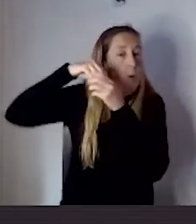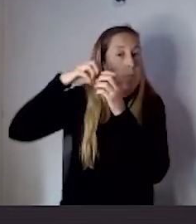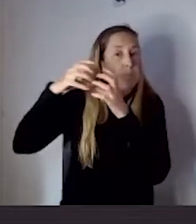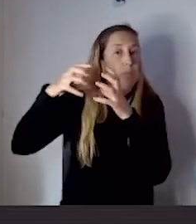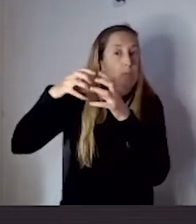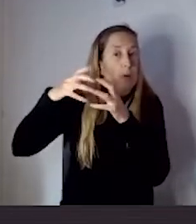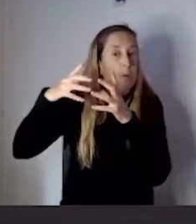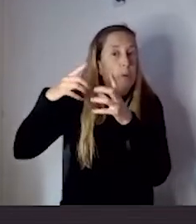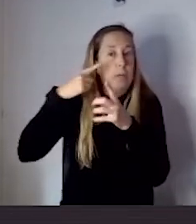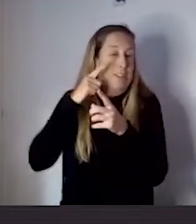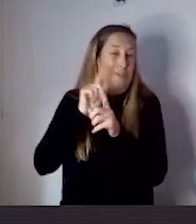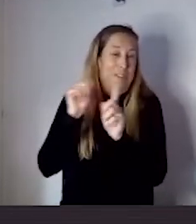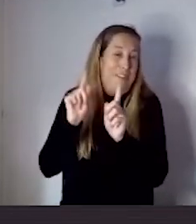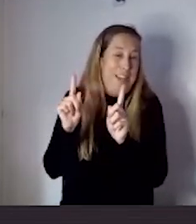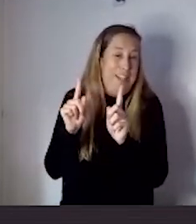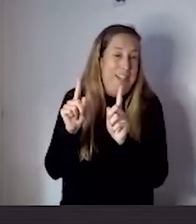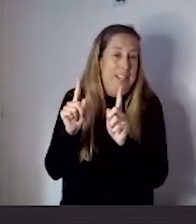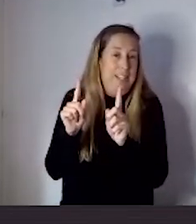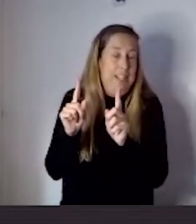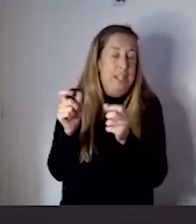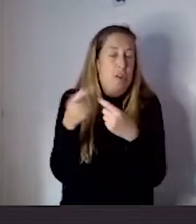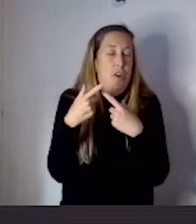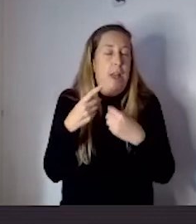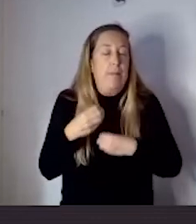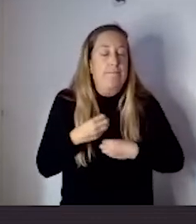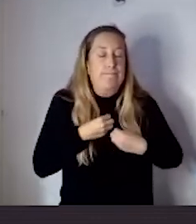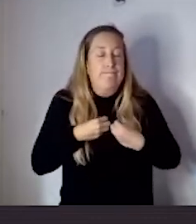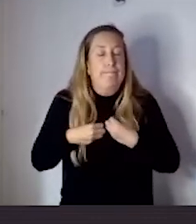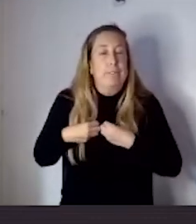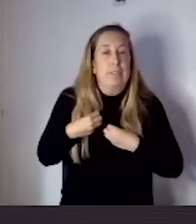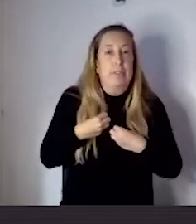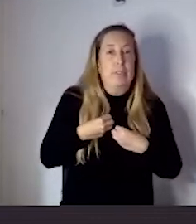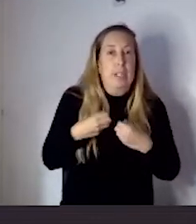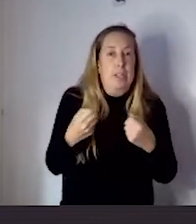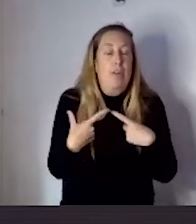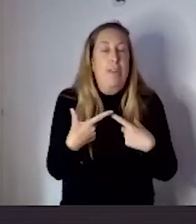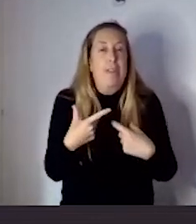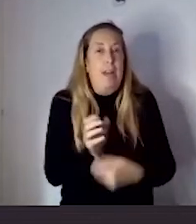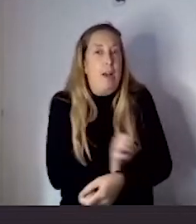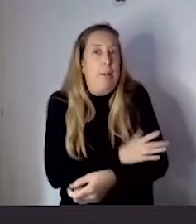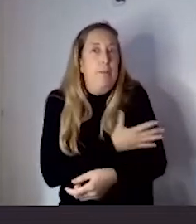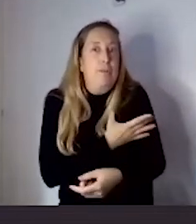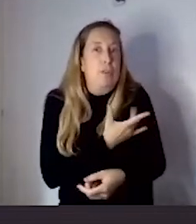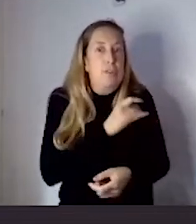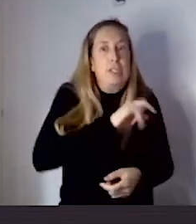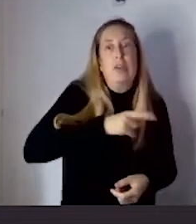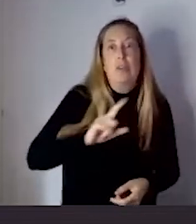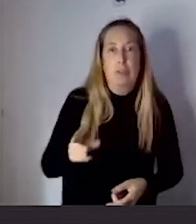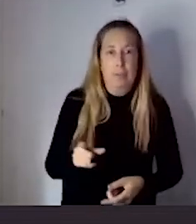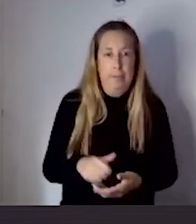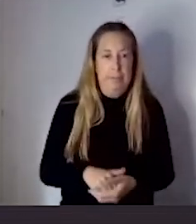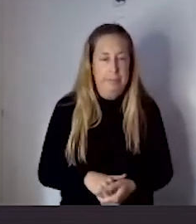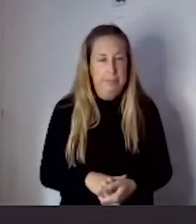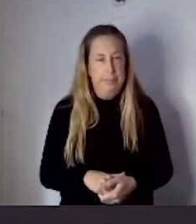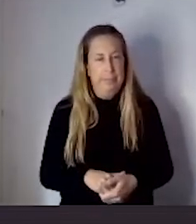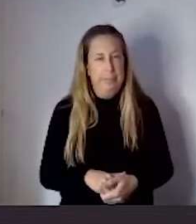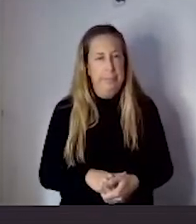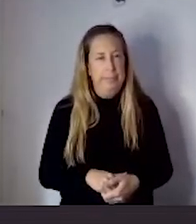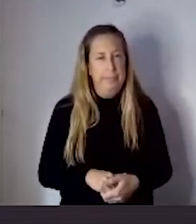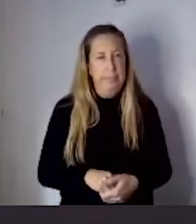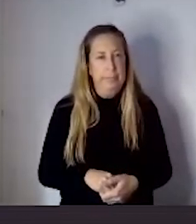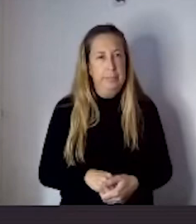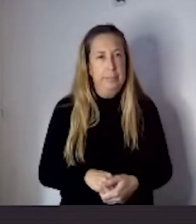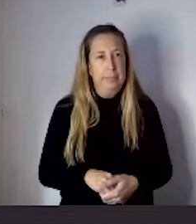o sentimos afectados por ciertas cosas eso es nuestra inteligencia emocional y por los